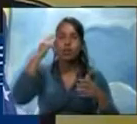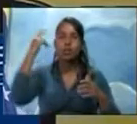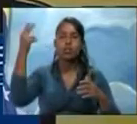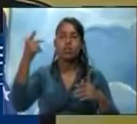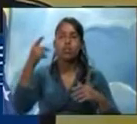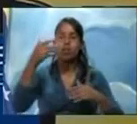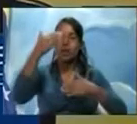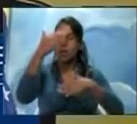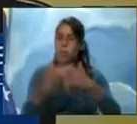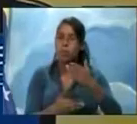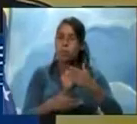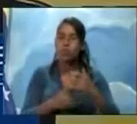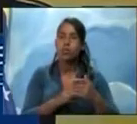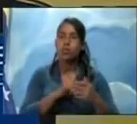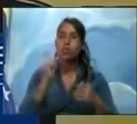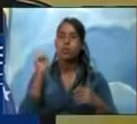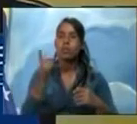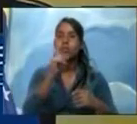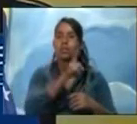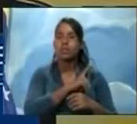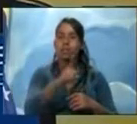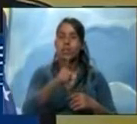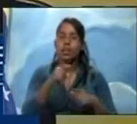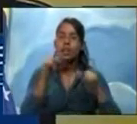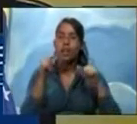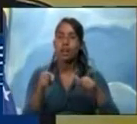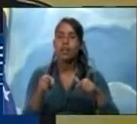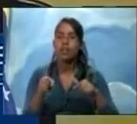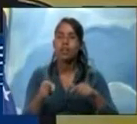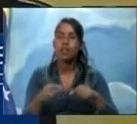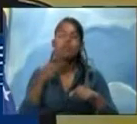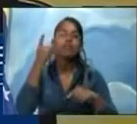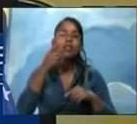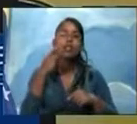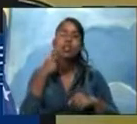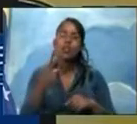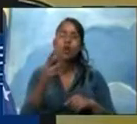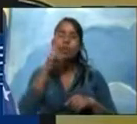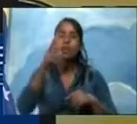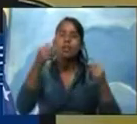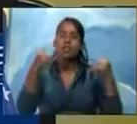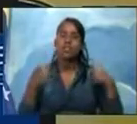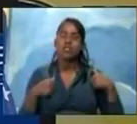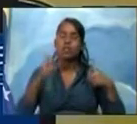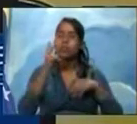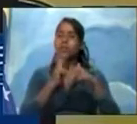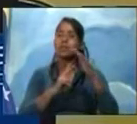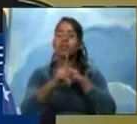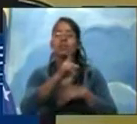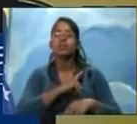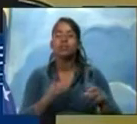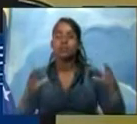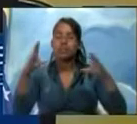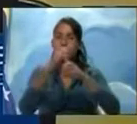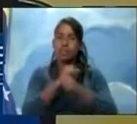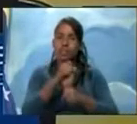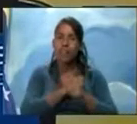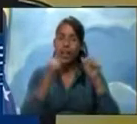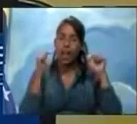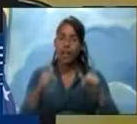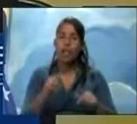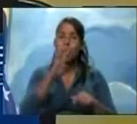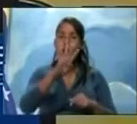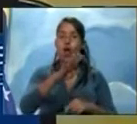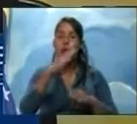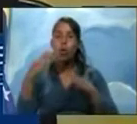y relató lo principal del asunto. Daniel dijo, miraba yo en mi visión de noche y aquí que los